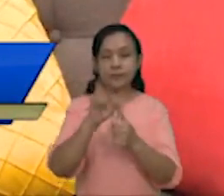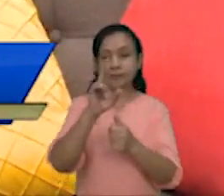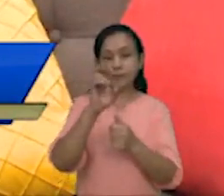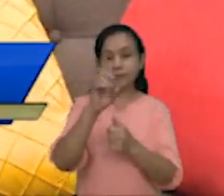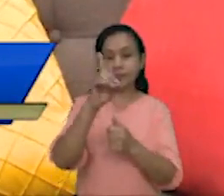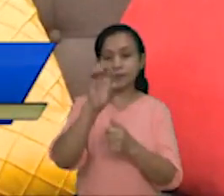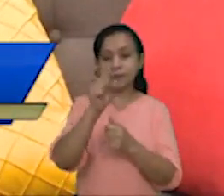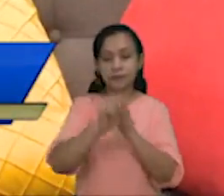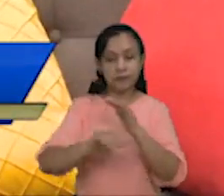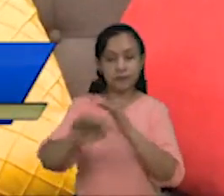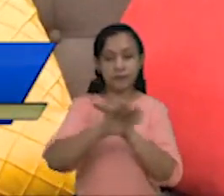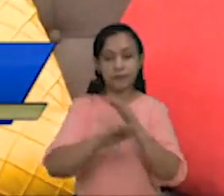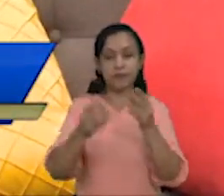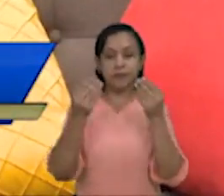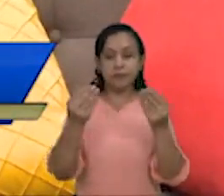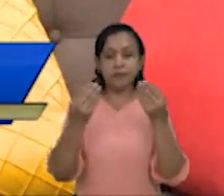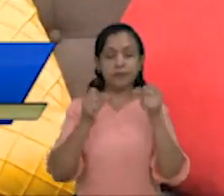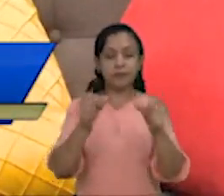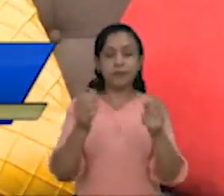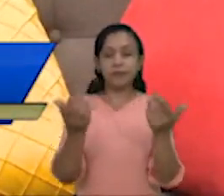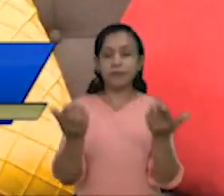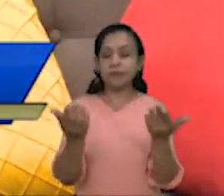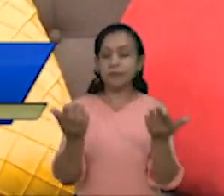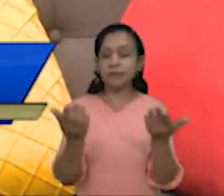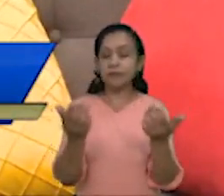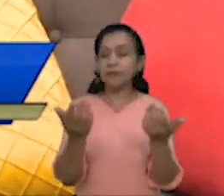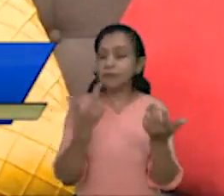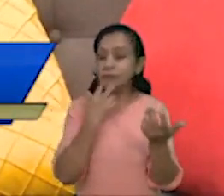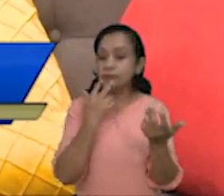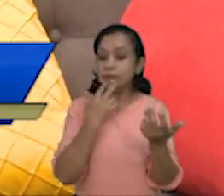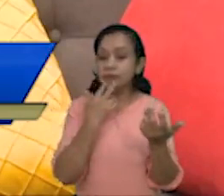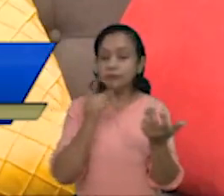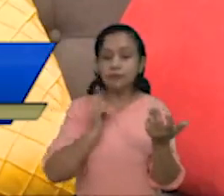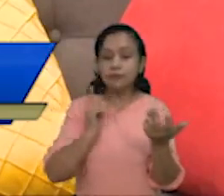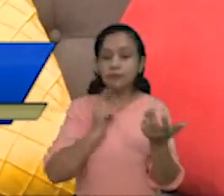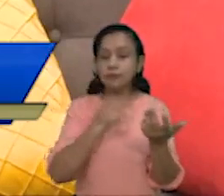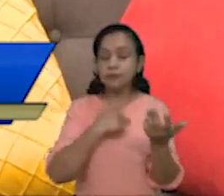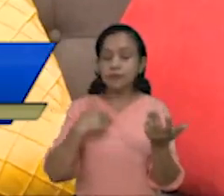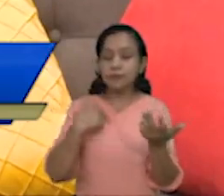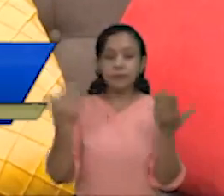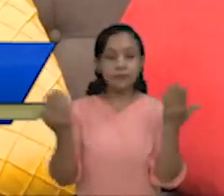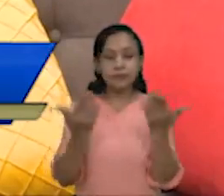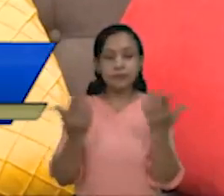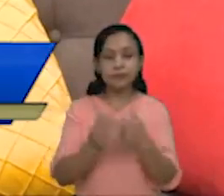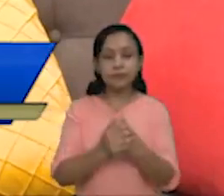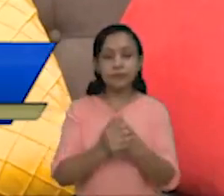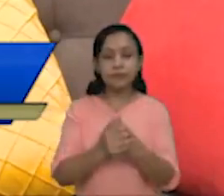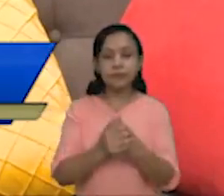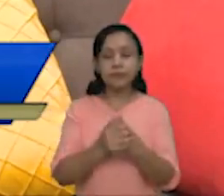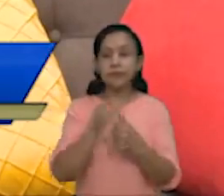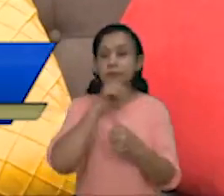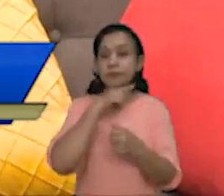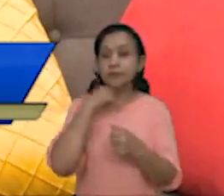sociales y que incluso no aparece, o sea, no existe, no lo hacen a veces de perfiles